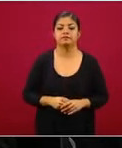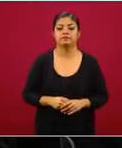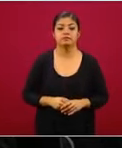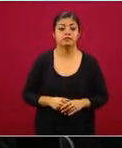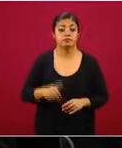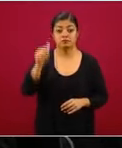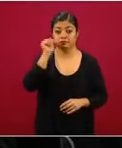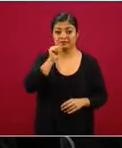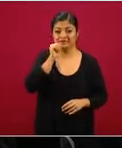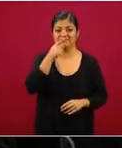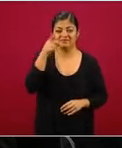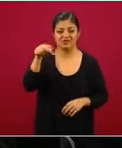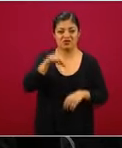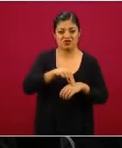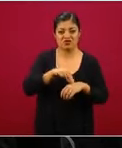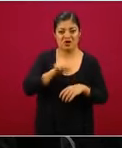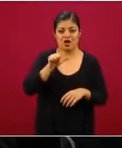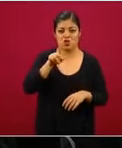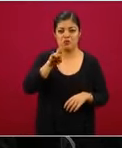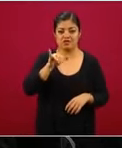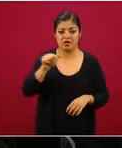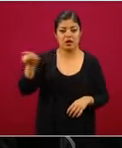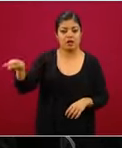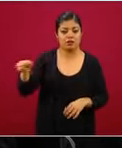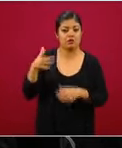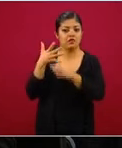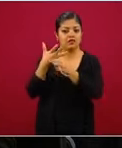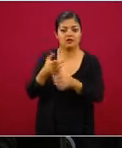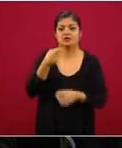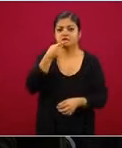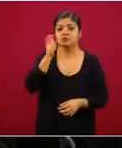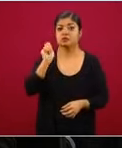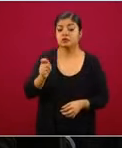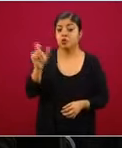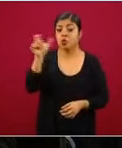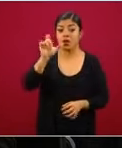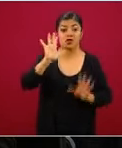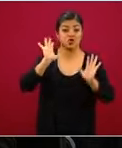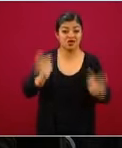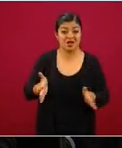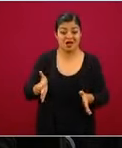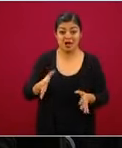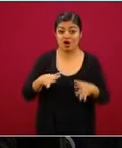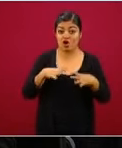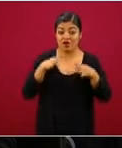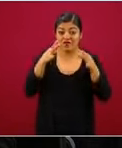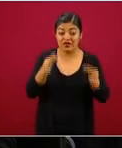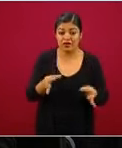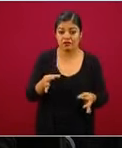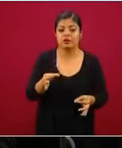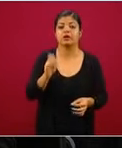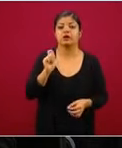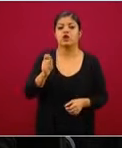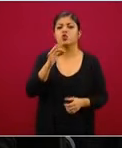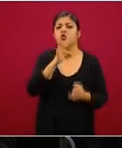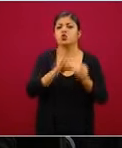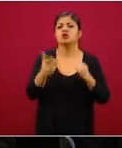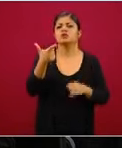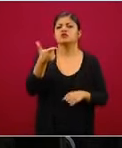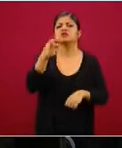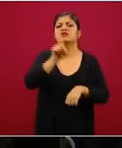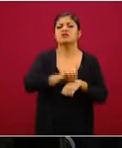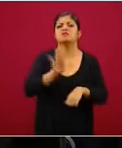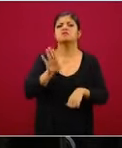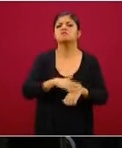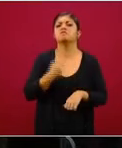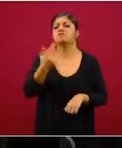Generalmente, como ha dicho el doctor Alomía y lo hemos comentado en otras ocasiones, para los casos confirmados retiramos los últimos 7 días. ¿Por qué razón? Esto es